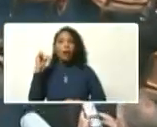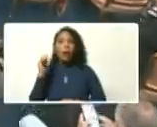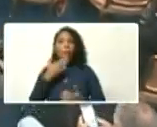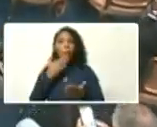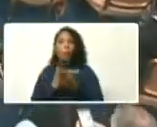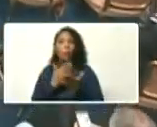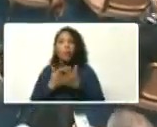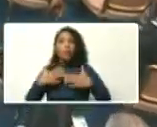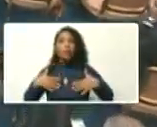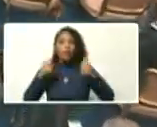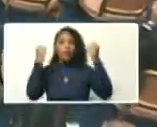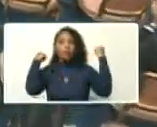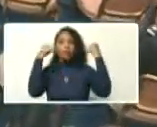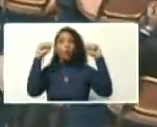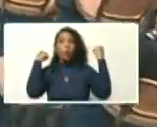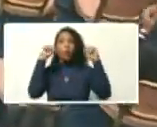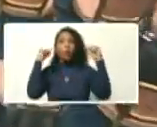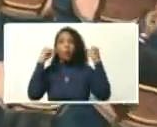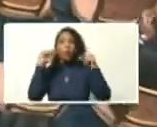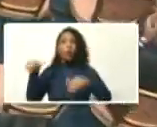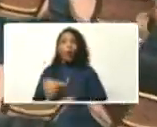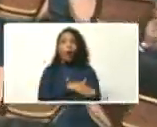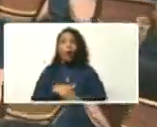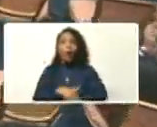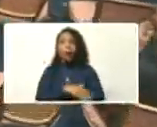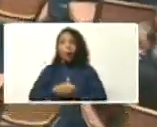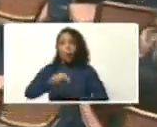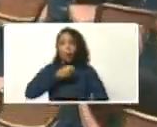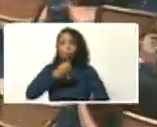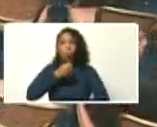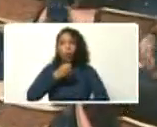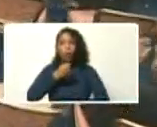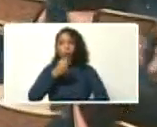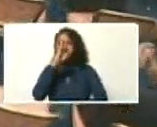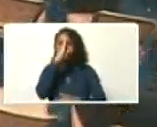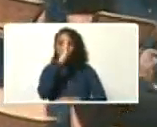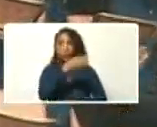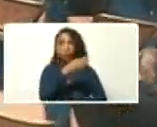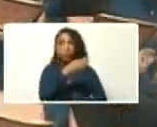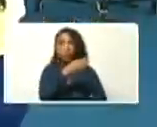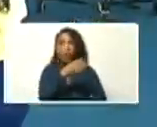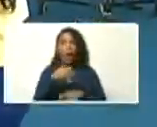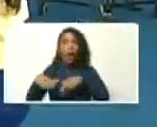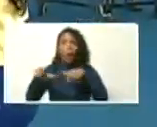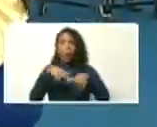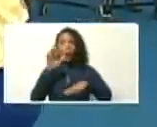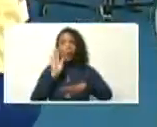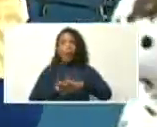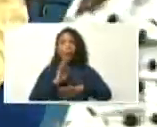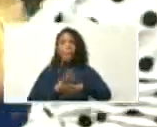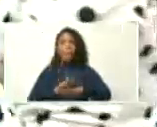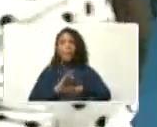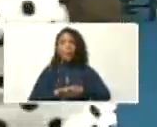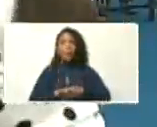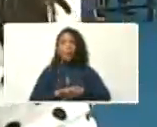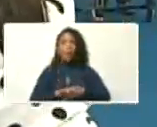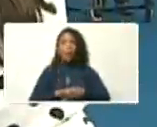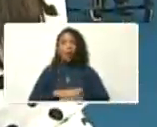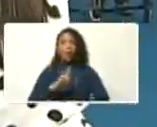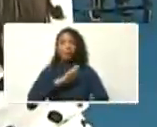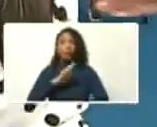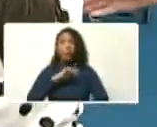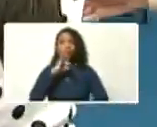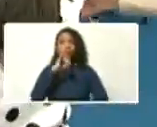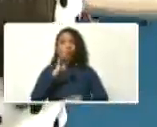rescata el ejercicio del periodismo de calle, consultando a las fuentes directas en el lugar de los acontecimientos, con una estética informativa